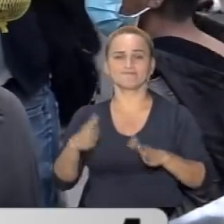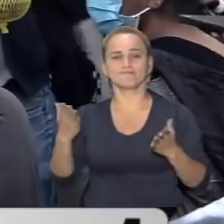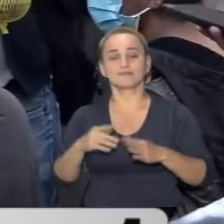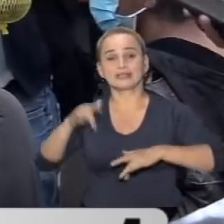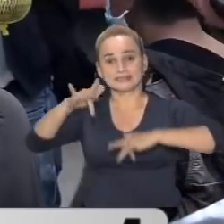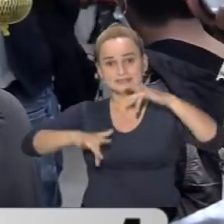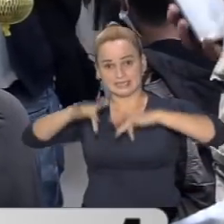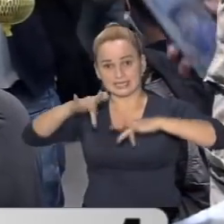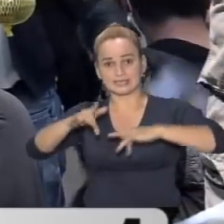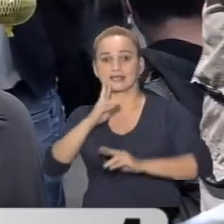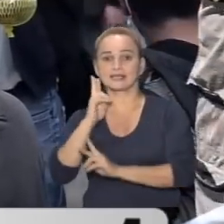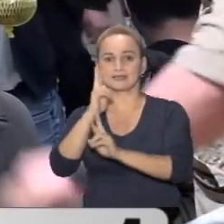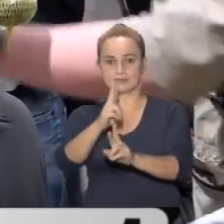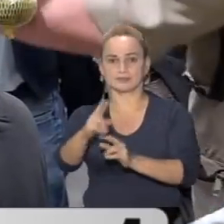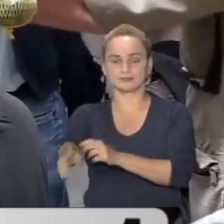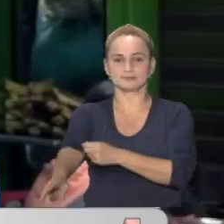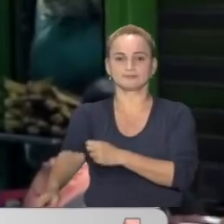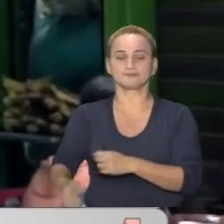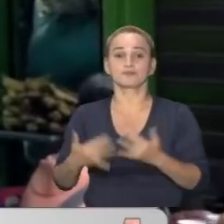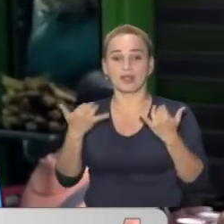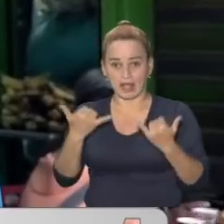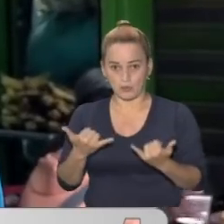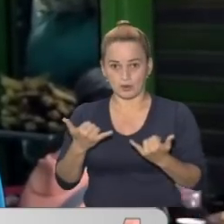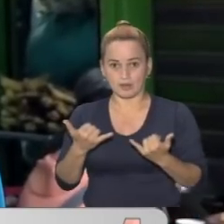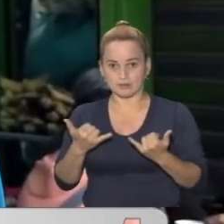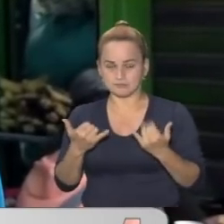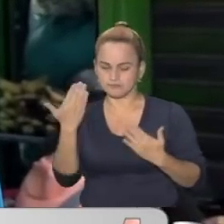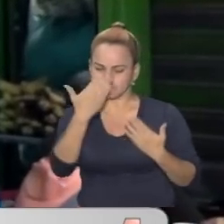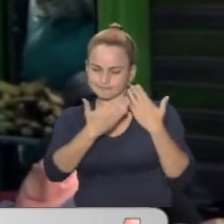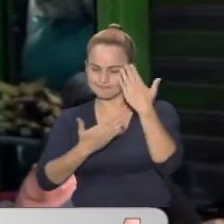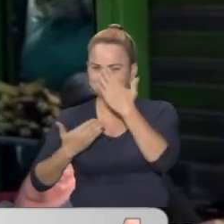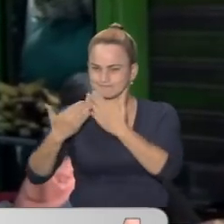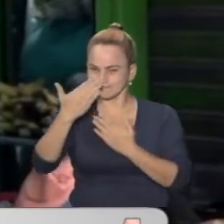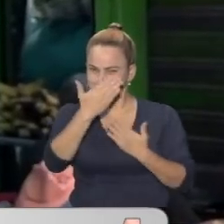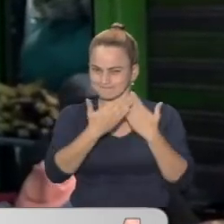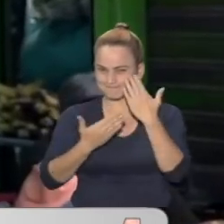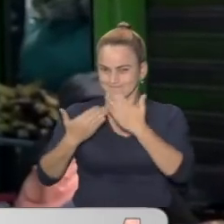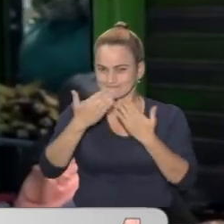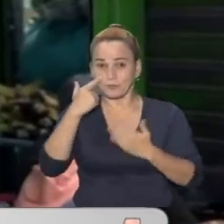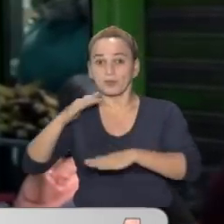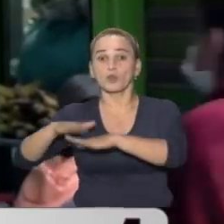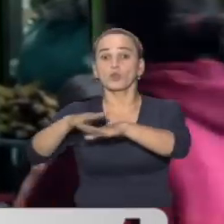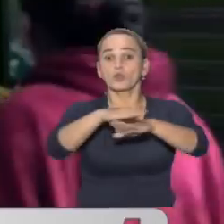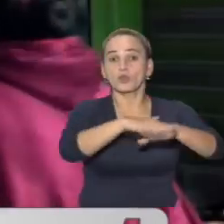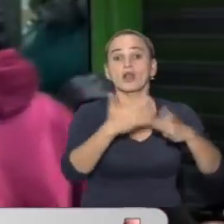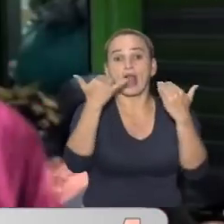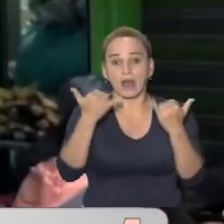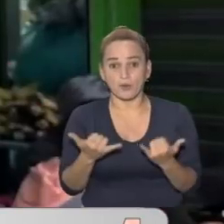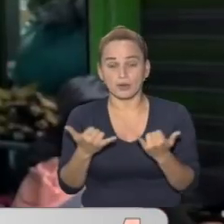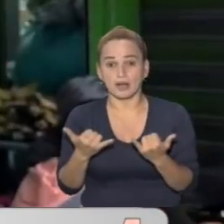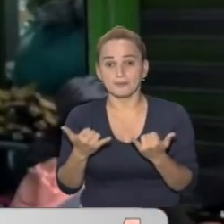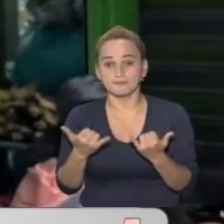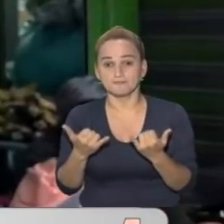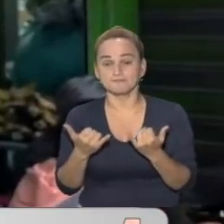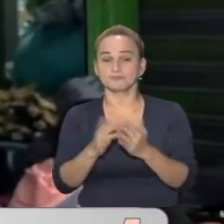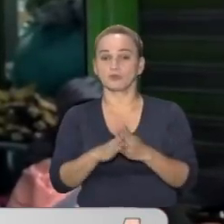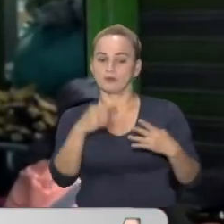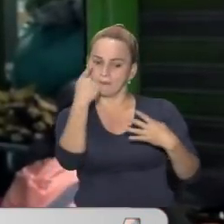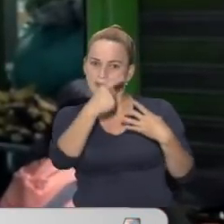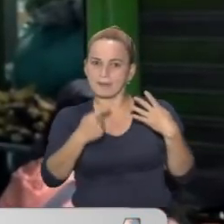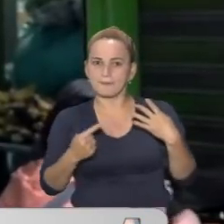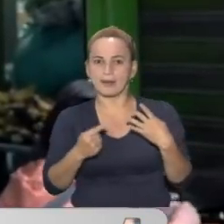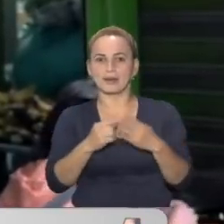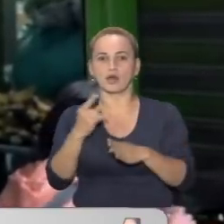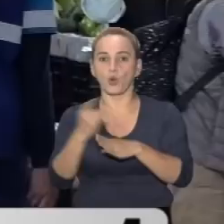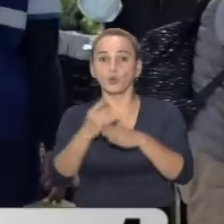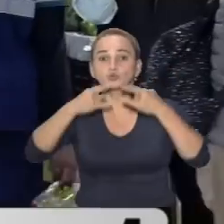la secretaría respondió. Pues están haciendo todos los análisis epidemiológicos, pero el llamado en este momento es que las medidas de protección se